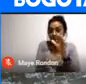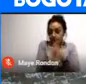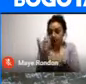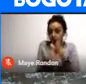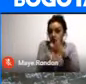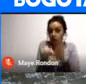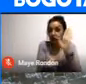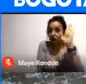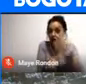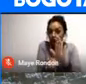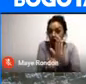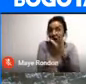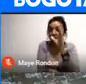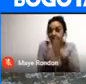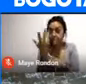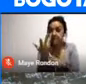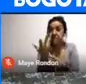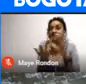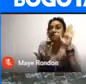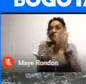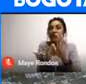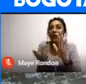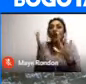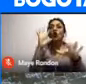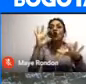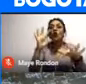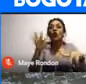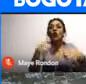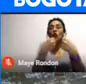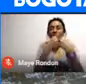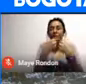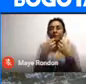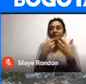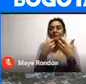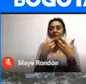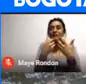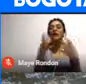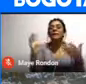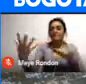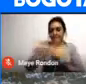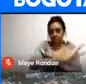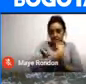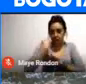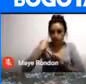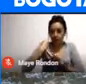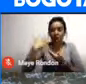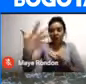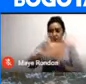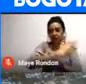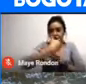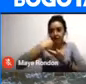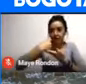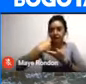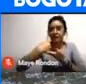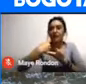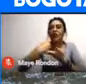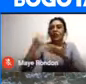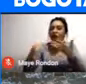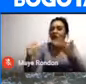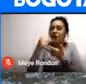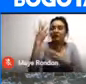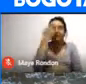Es un Es un Conpendio Es un Conpendio De De cosas